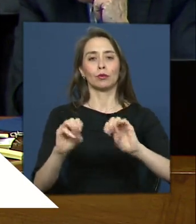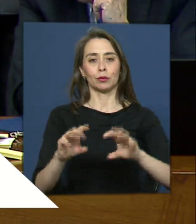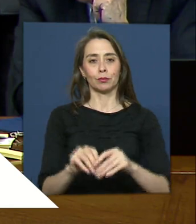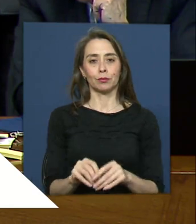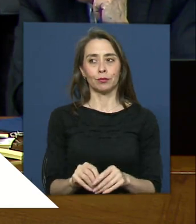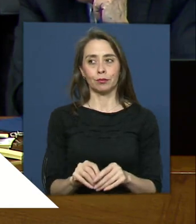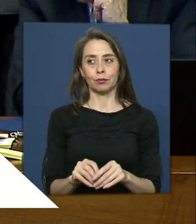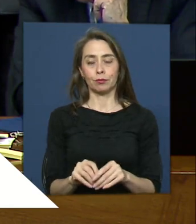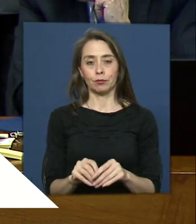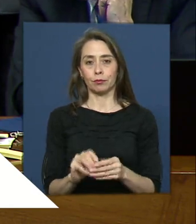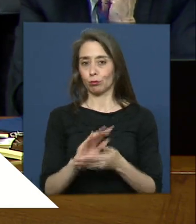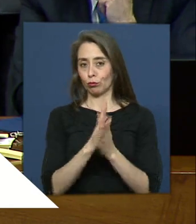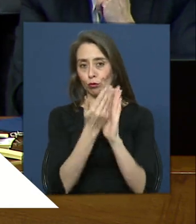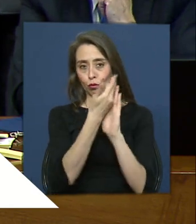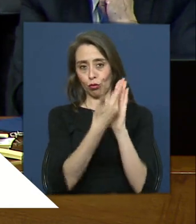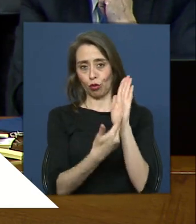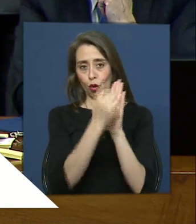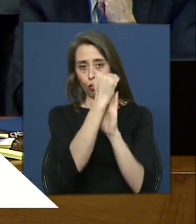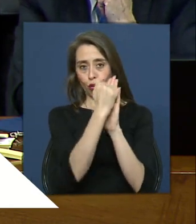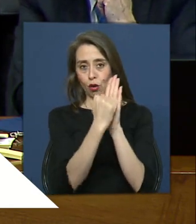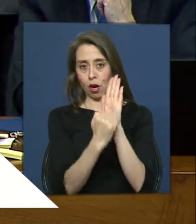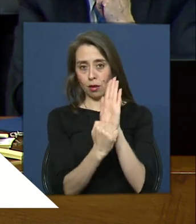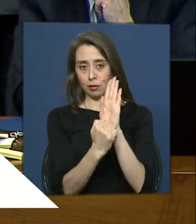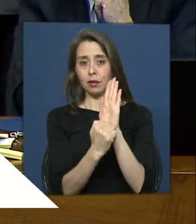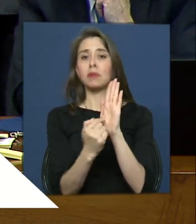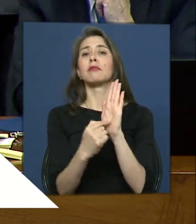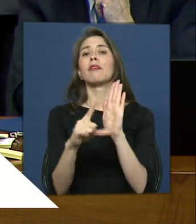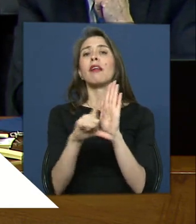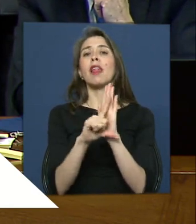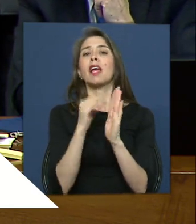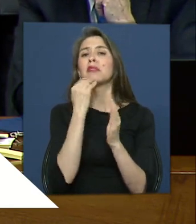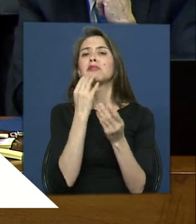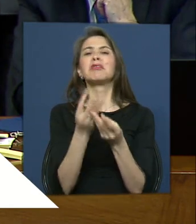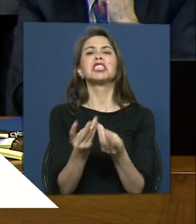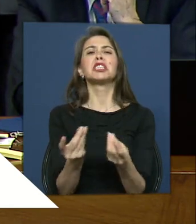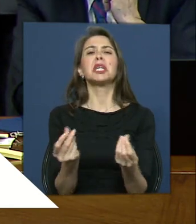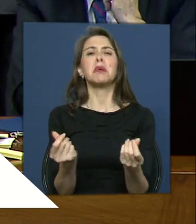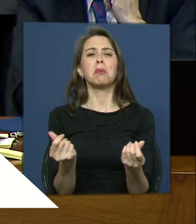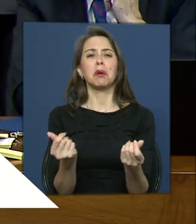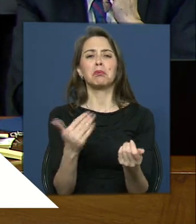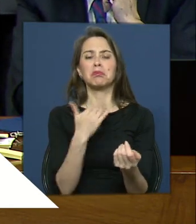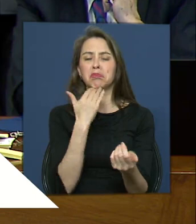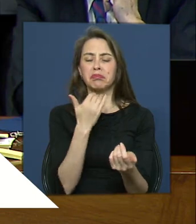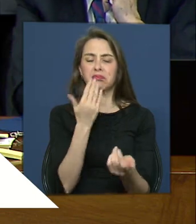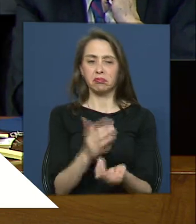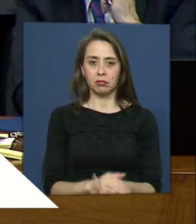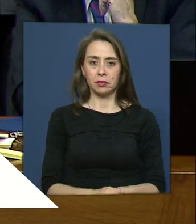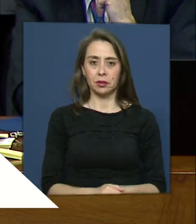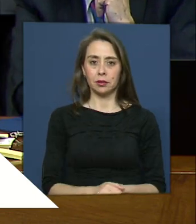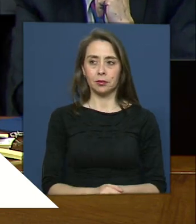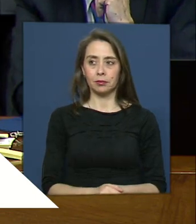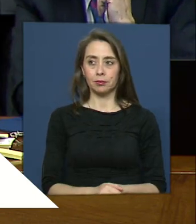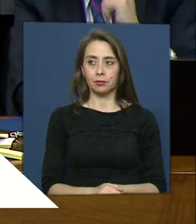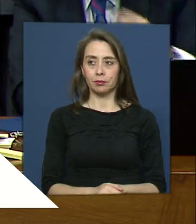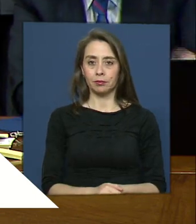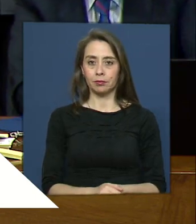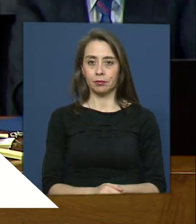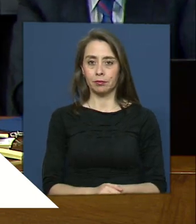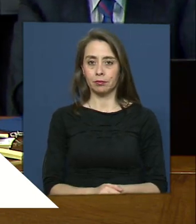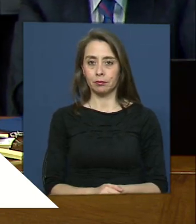Hago presente que la totalidad de sus normas tratan materias propias de ley simple o común. En